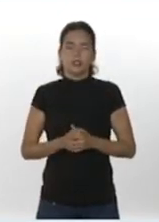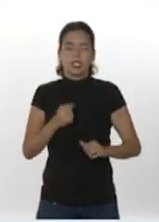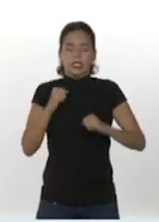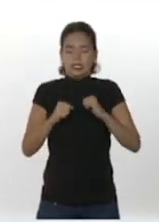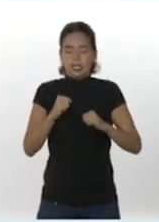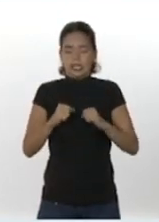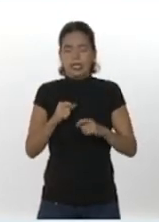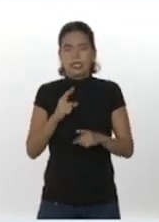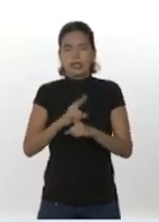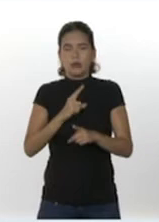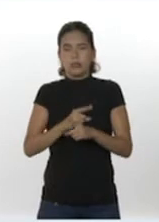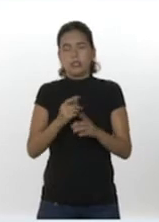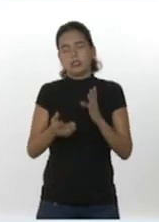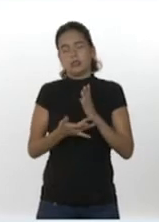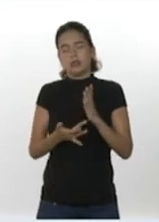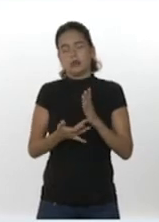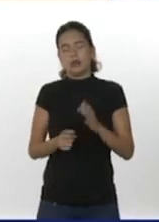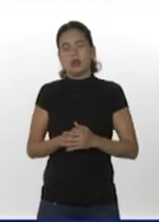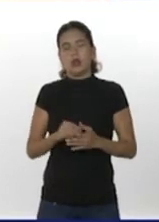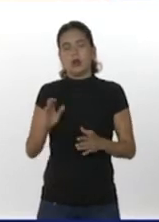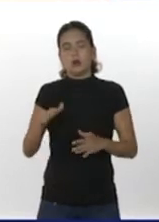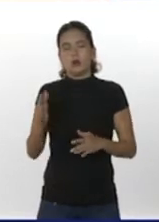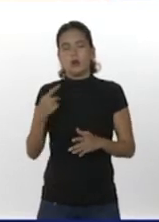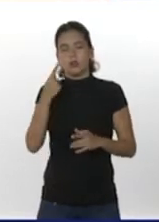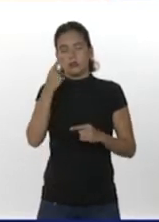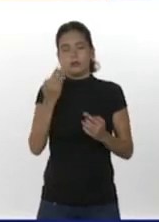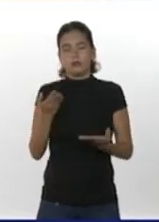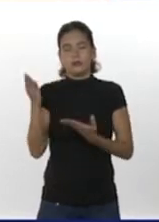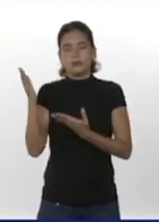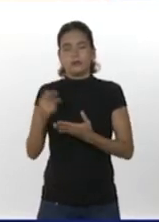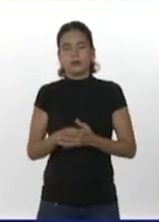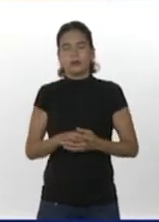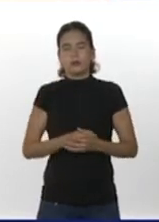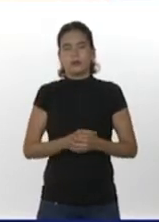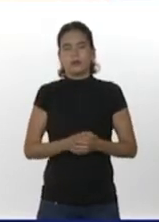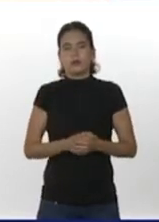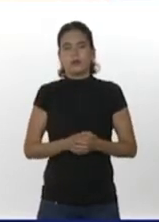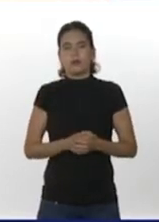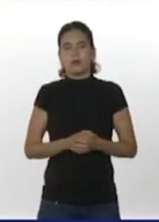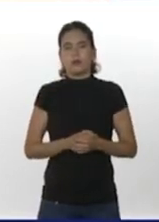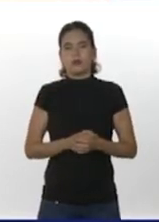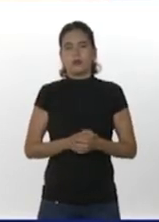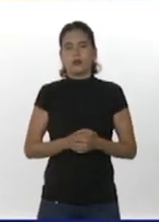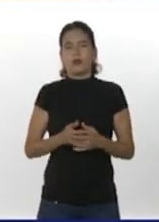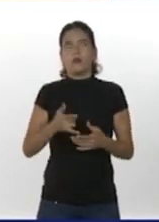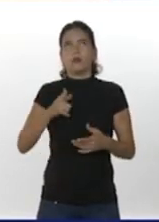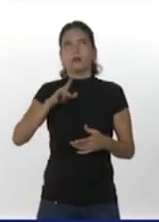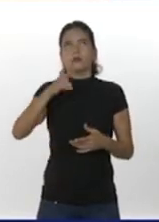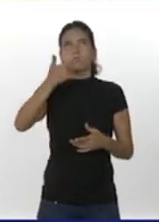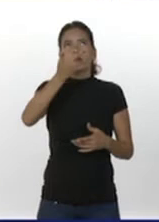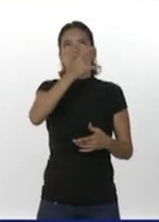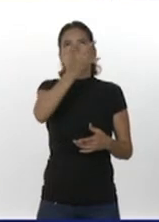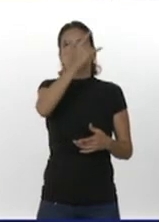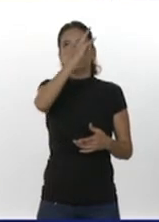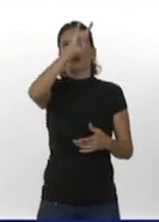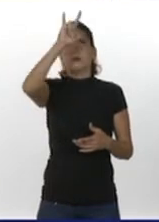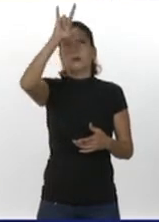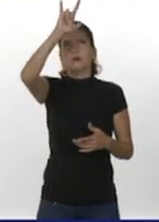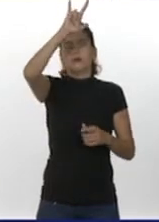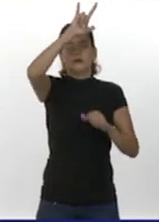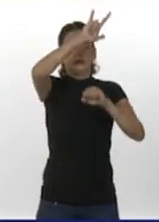tecnológica. Cuando vemos acá en una de las imágenes, hemos representado uno de nuestros satélites,